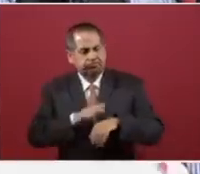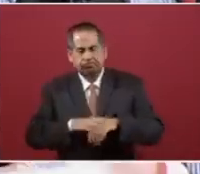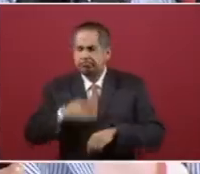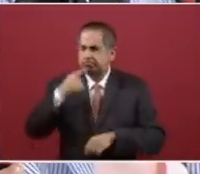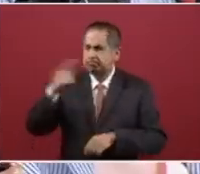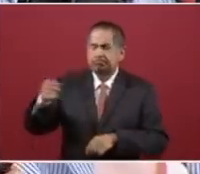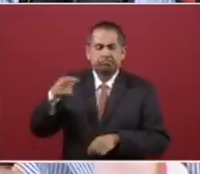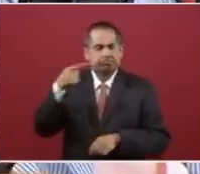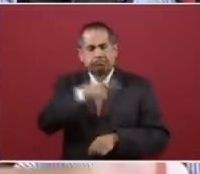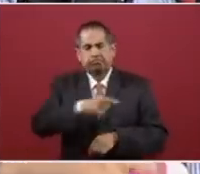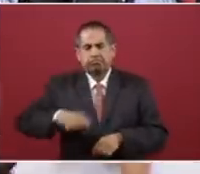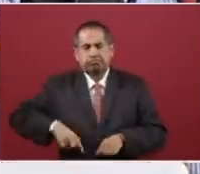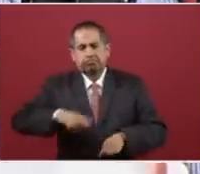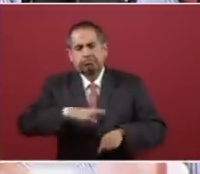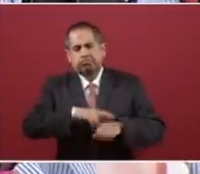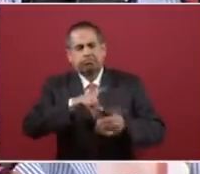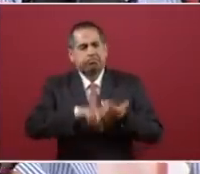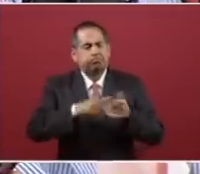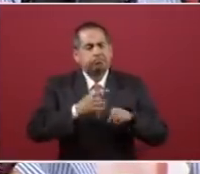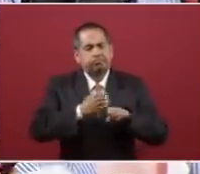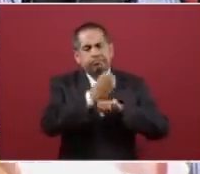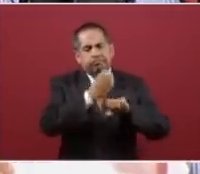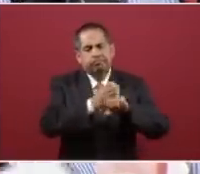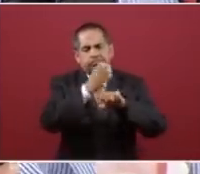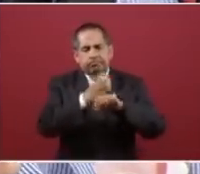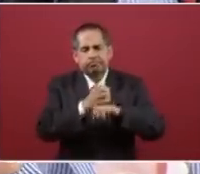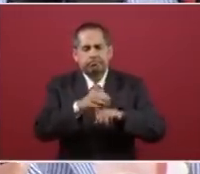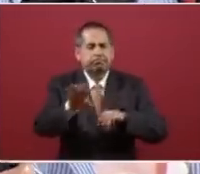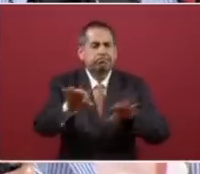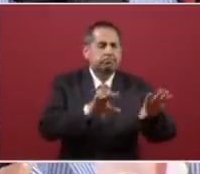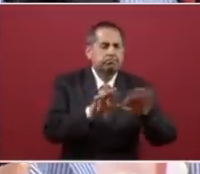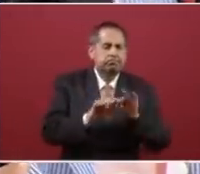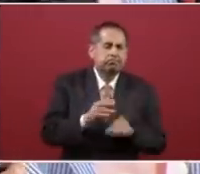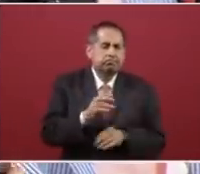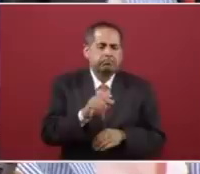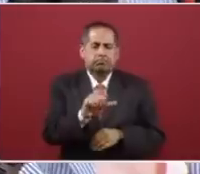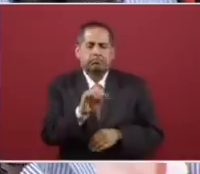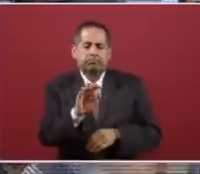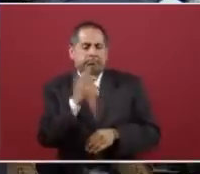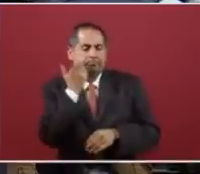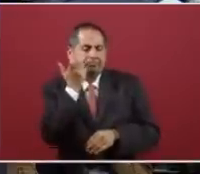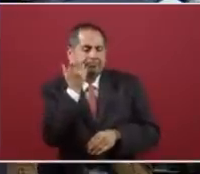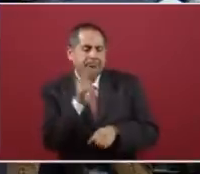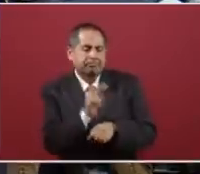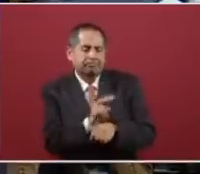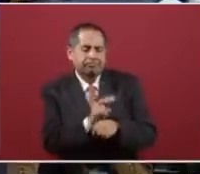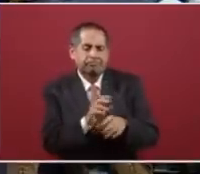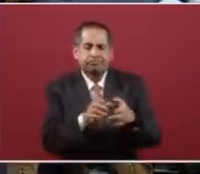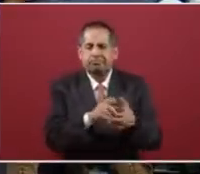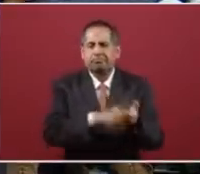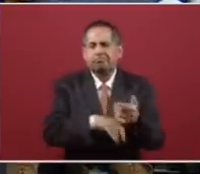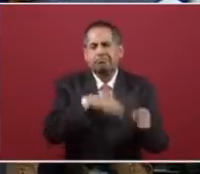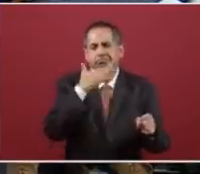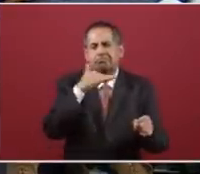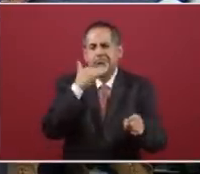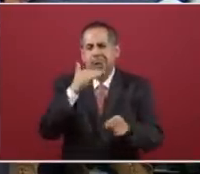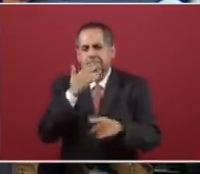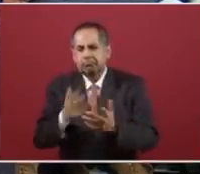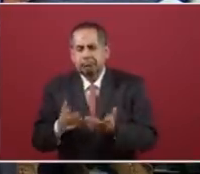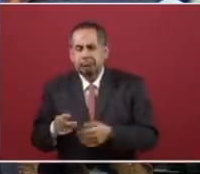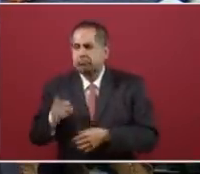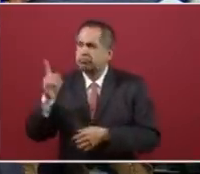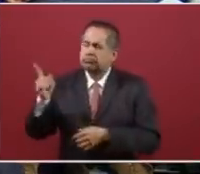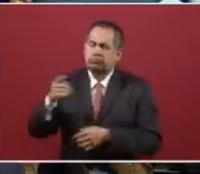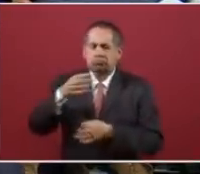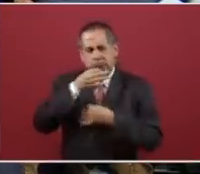gobernadores se están buscando en los estados pues auditores a modo esto tiene que ver mucho con la corrupción cuál es el mensaje que usted